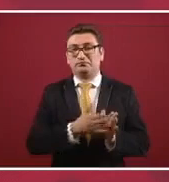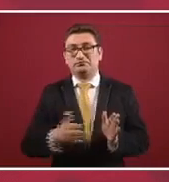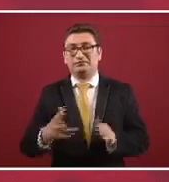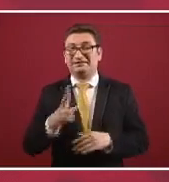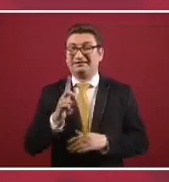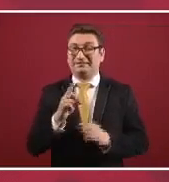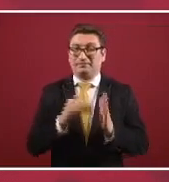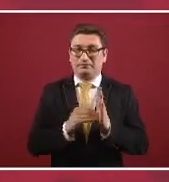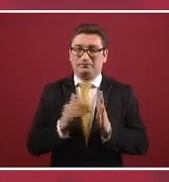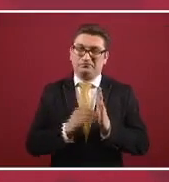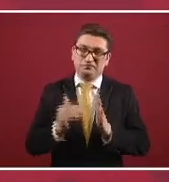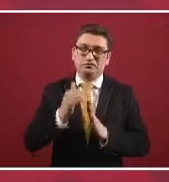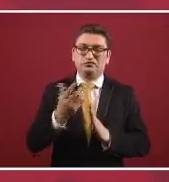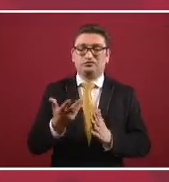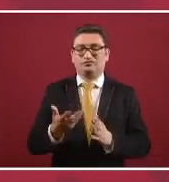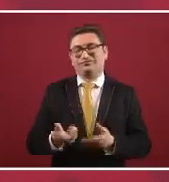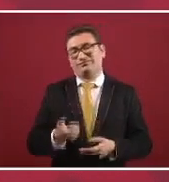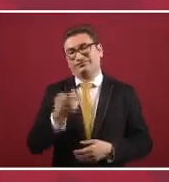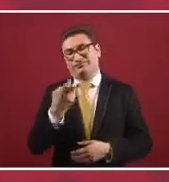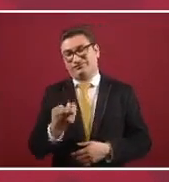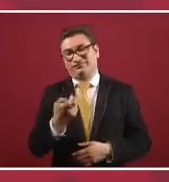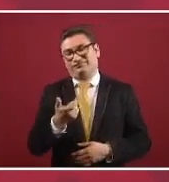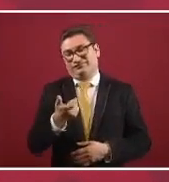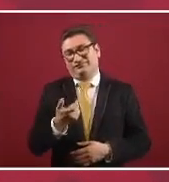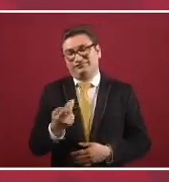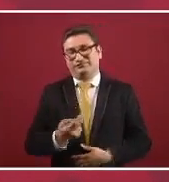es lo otro. Y ahí